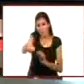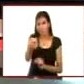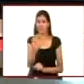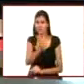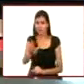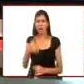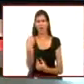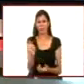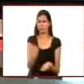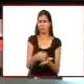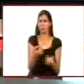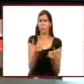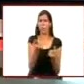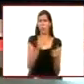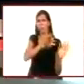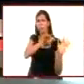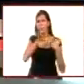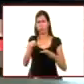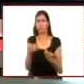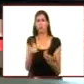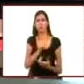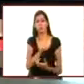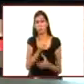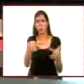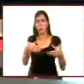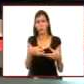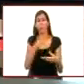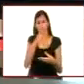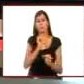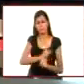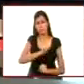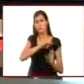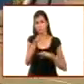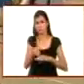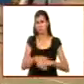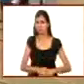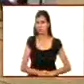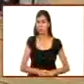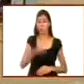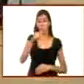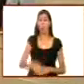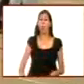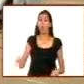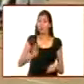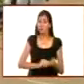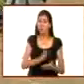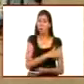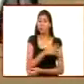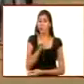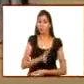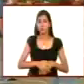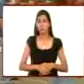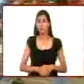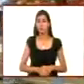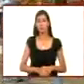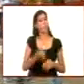contó con una escasa convocatoria y la participación de los partidos políticos tradicionales. Hoy, nuevamente, la oposición venezolana pone